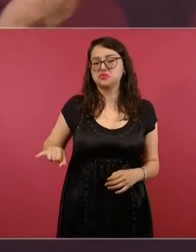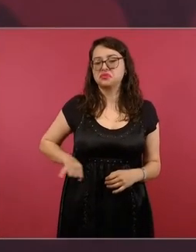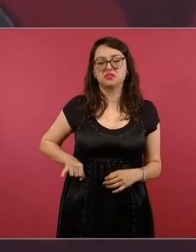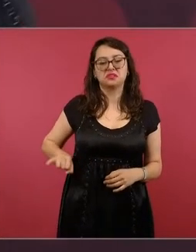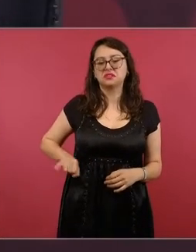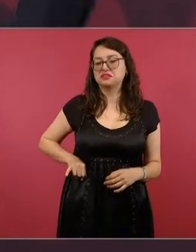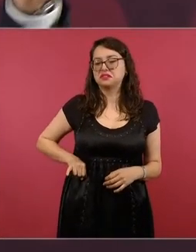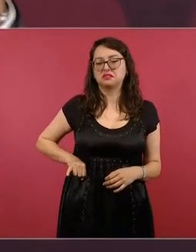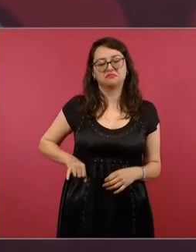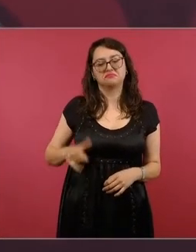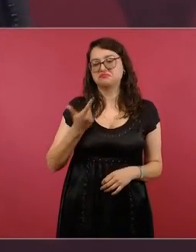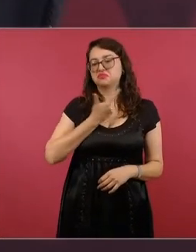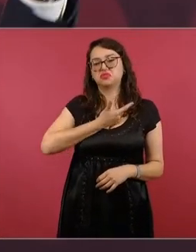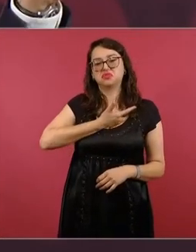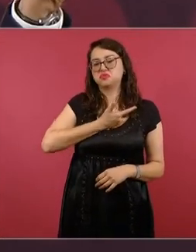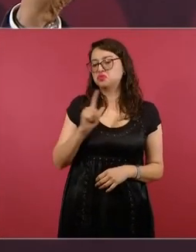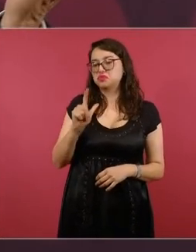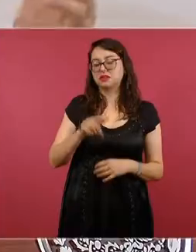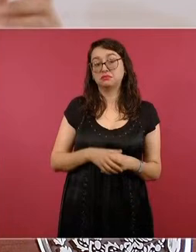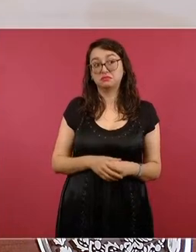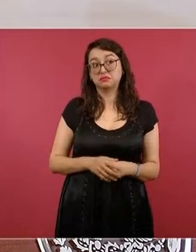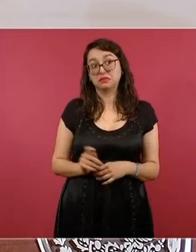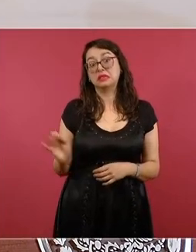y también eso es